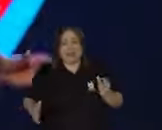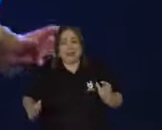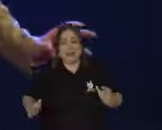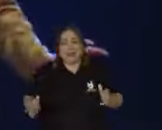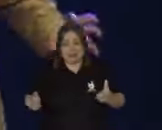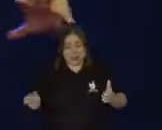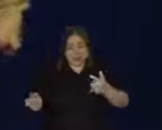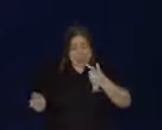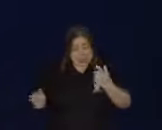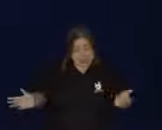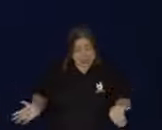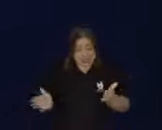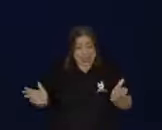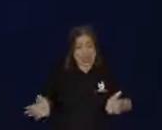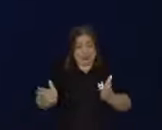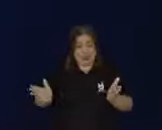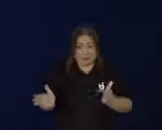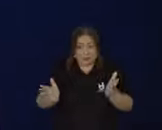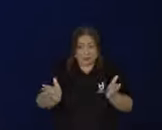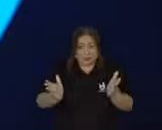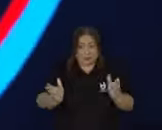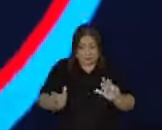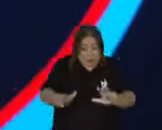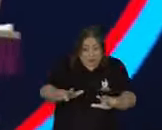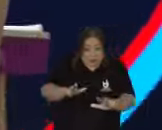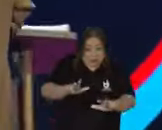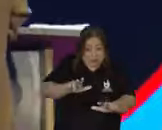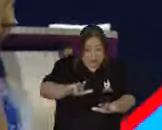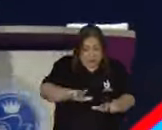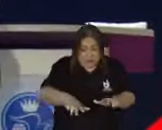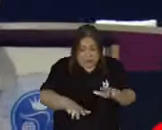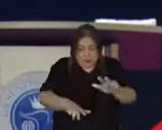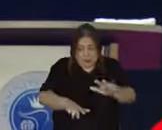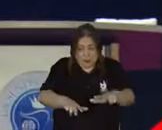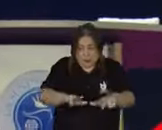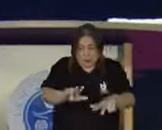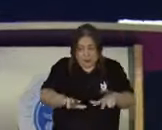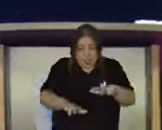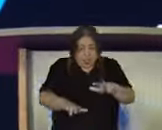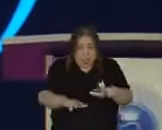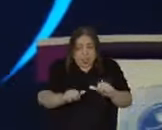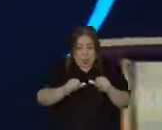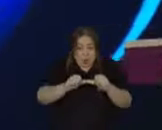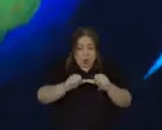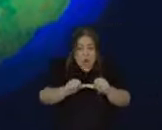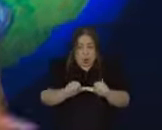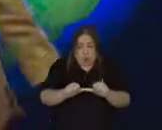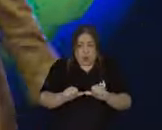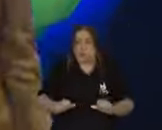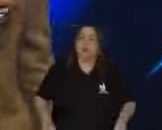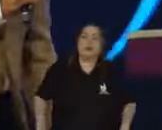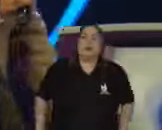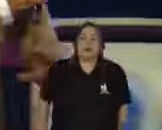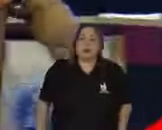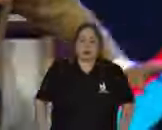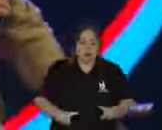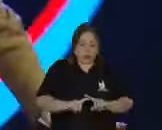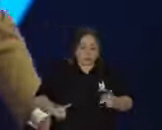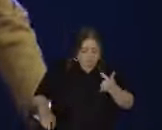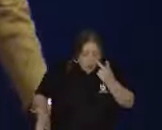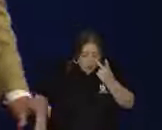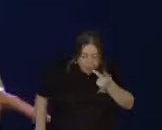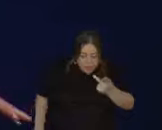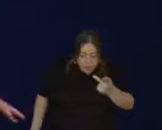sí, ya está dando su pasito de entrega al Señor. Hasta a veces quizás pasó adelante, hasta levantó la mano y de repente